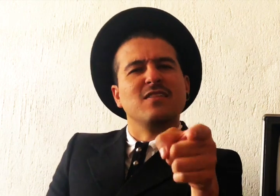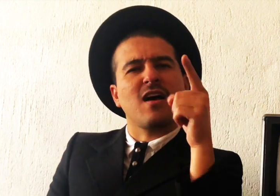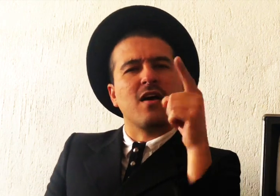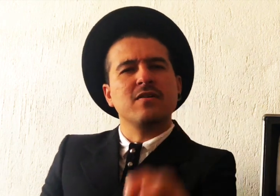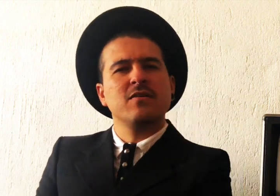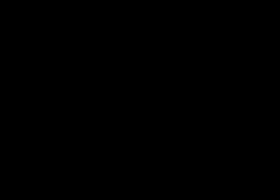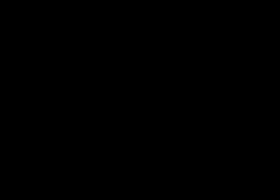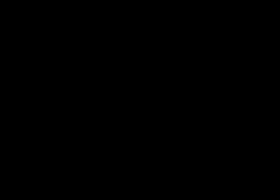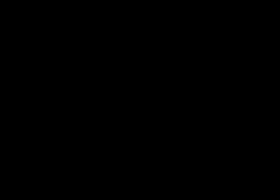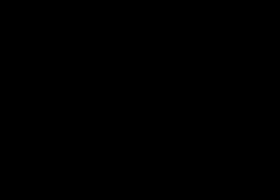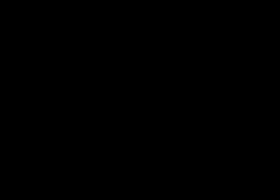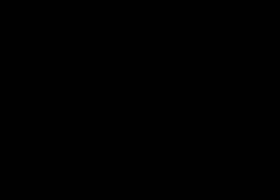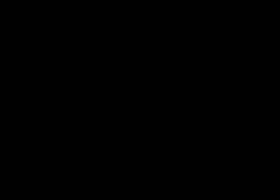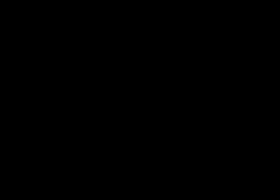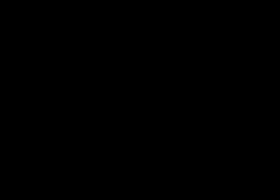representa